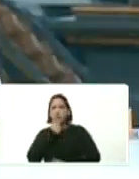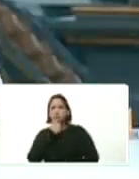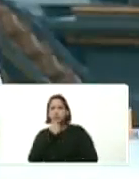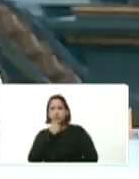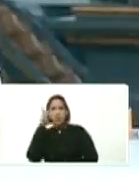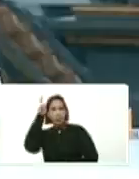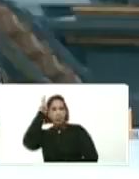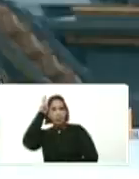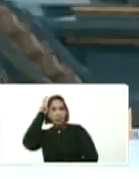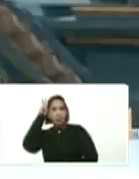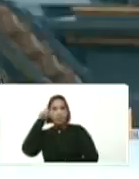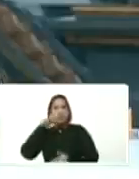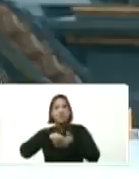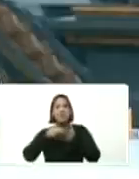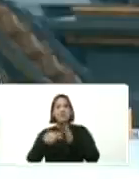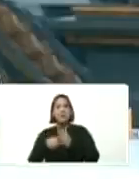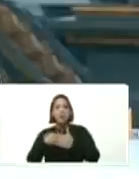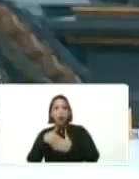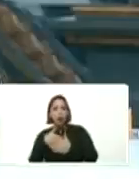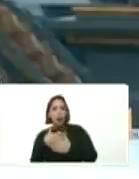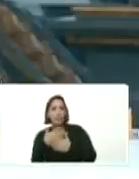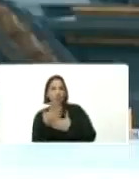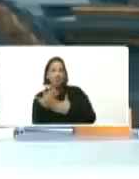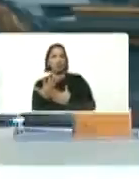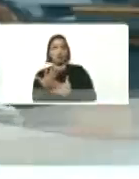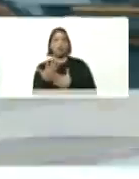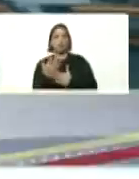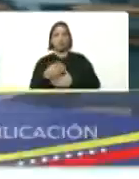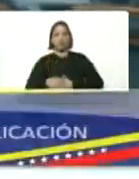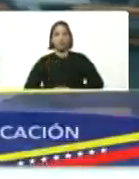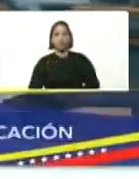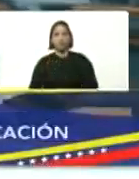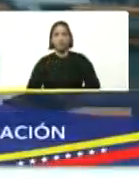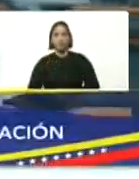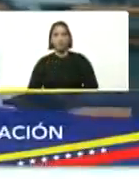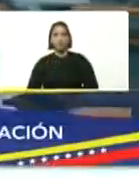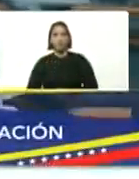Significa amanecer, alborada. Correcto, aquí